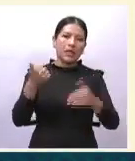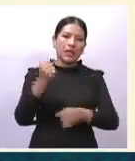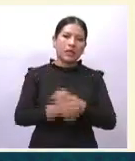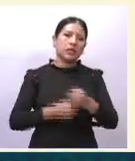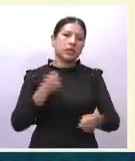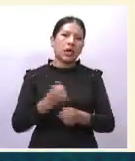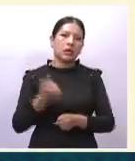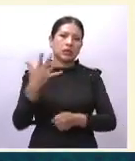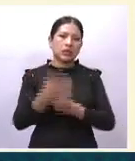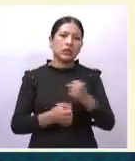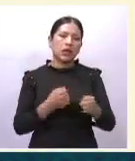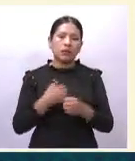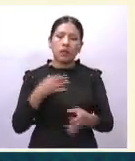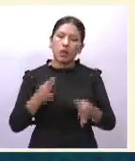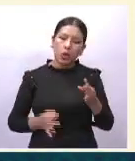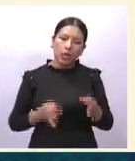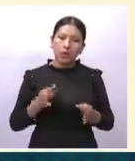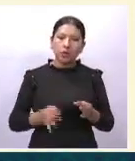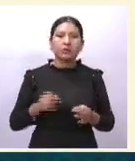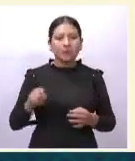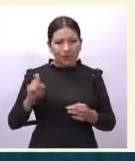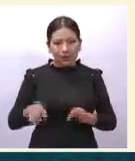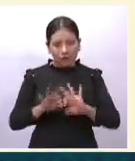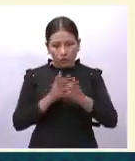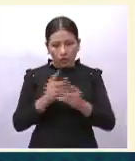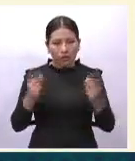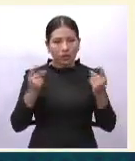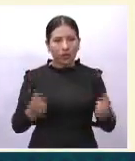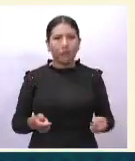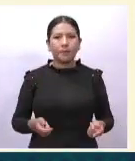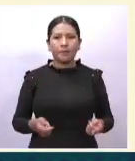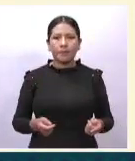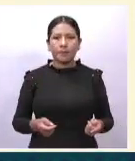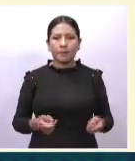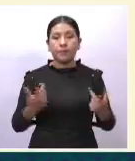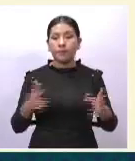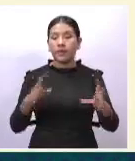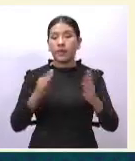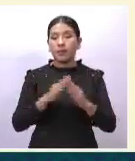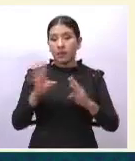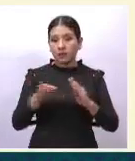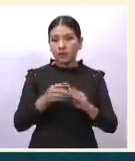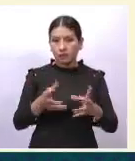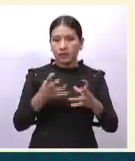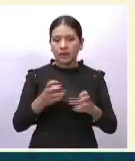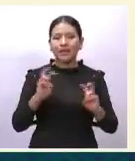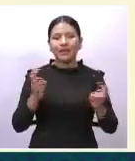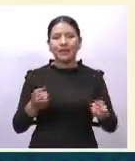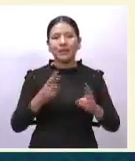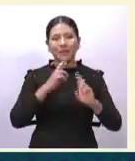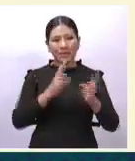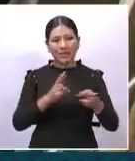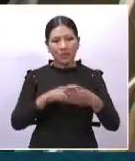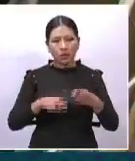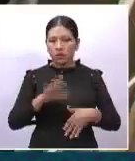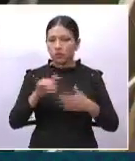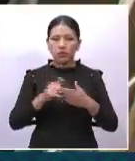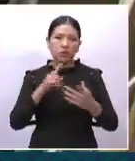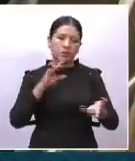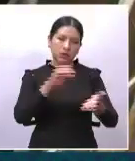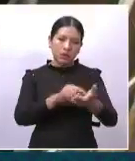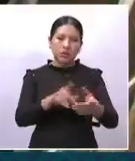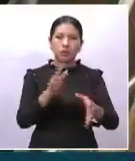años. Estoy en juicio en 15. Eso quiere resolver la gente. Y además quiere que haya un fallo enmarcado en la justicia.